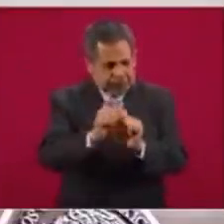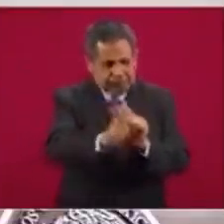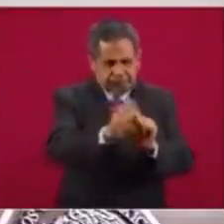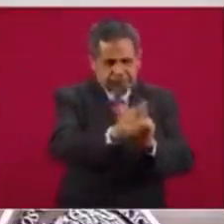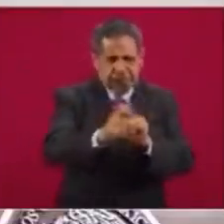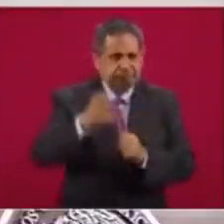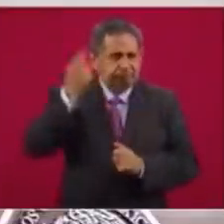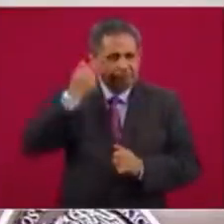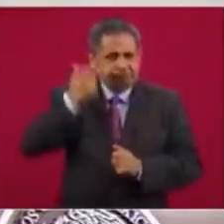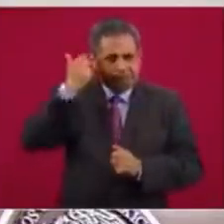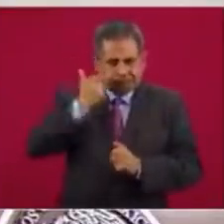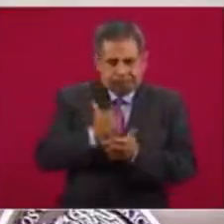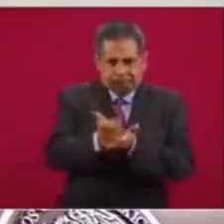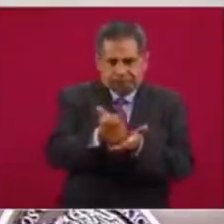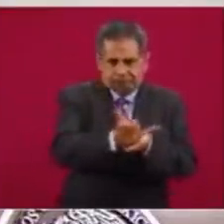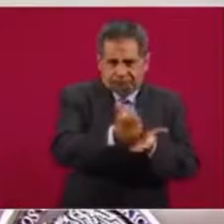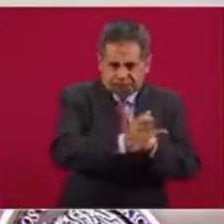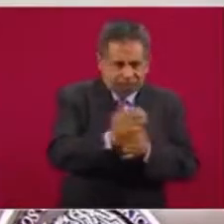sus pensiones,